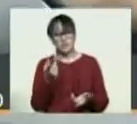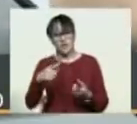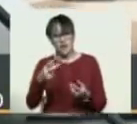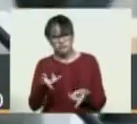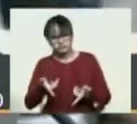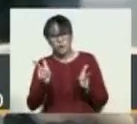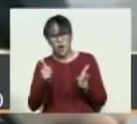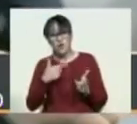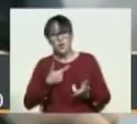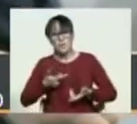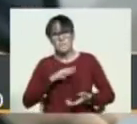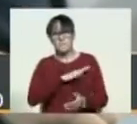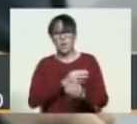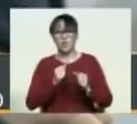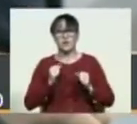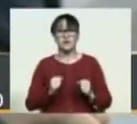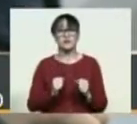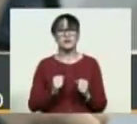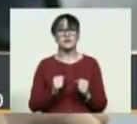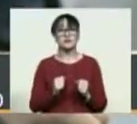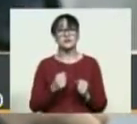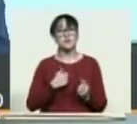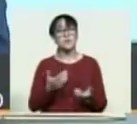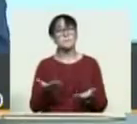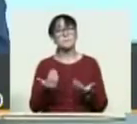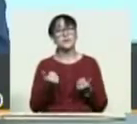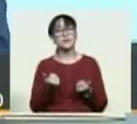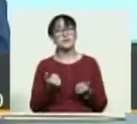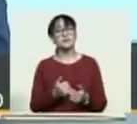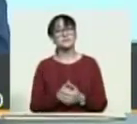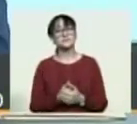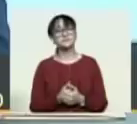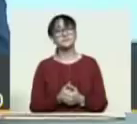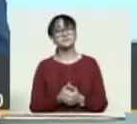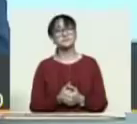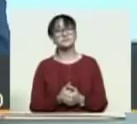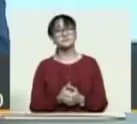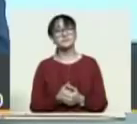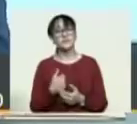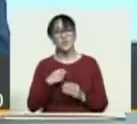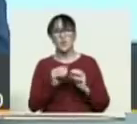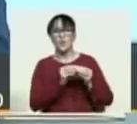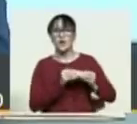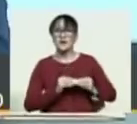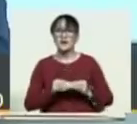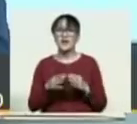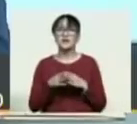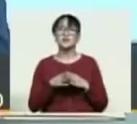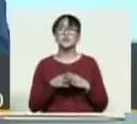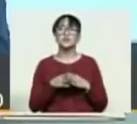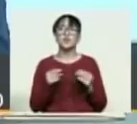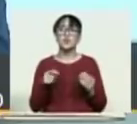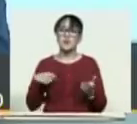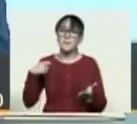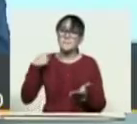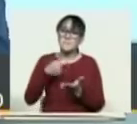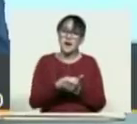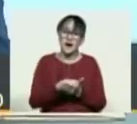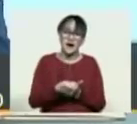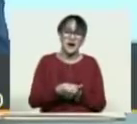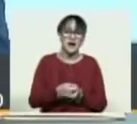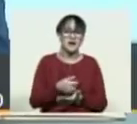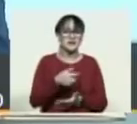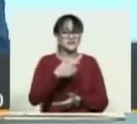suficiente que les pido, yo voy a componer esto y voy a hacerle pagar caro a